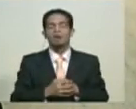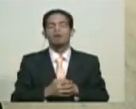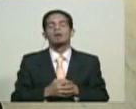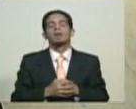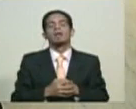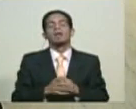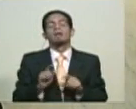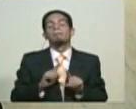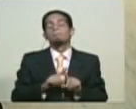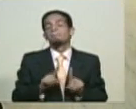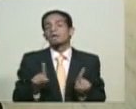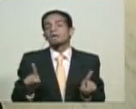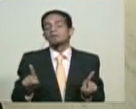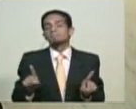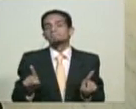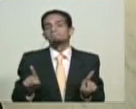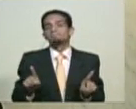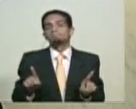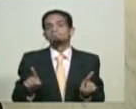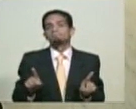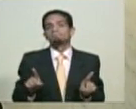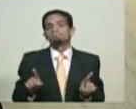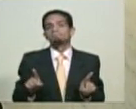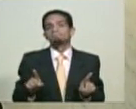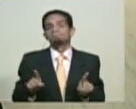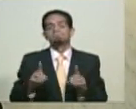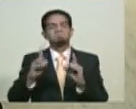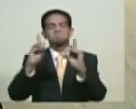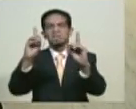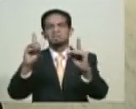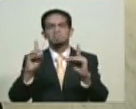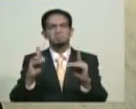pero al final se imponía una decisión